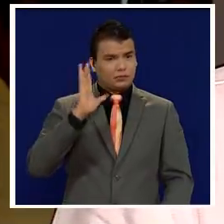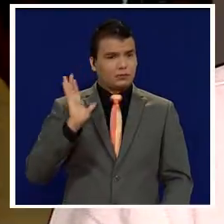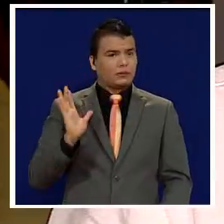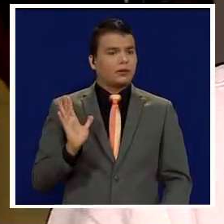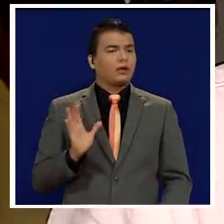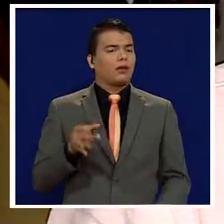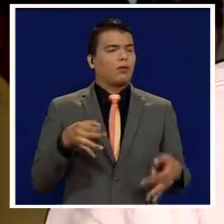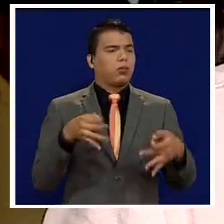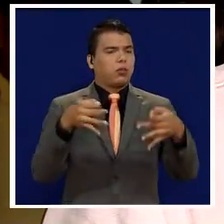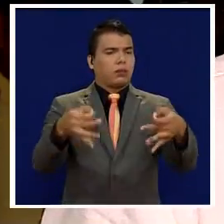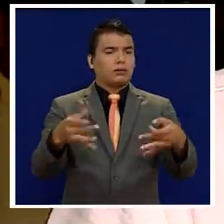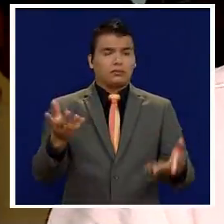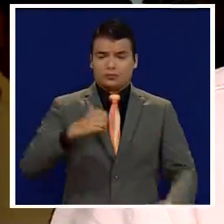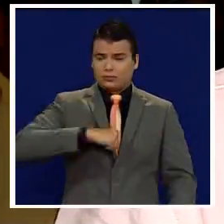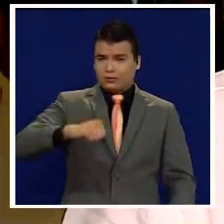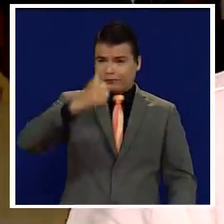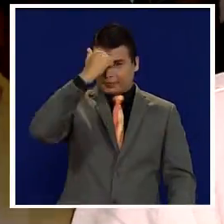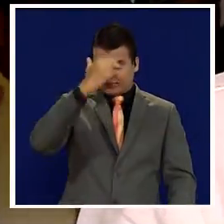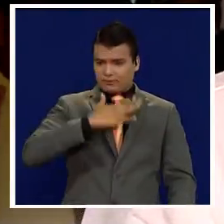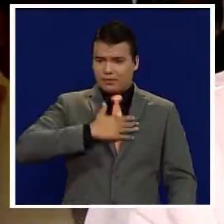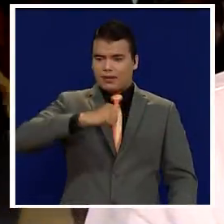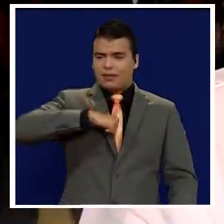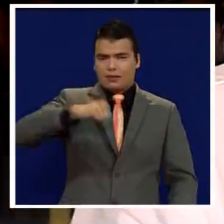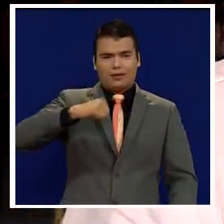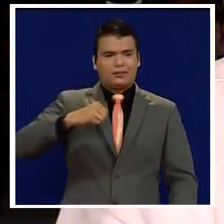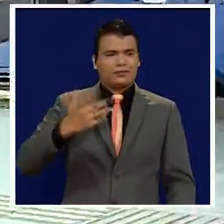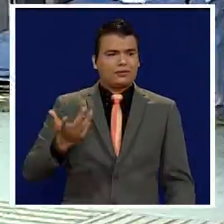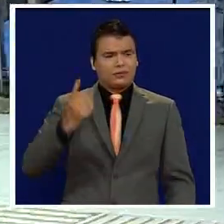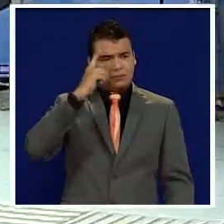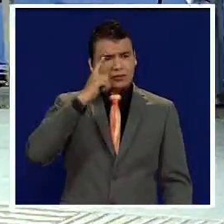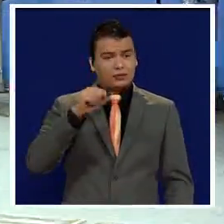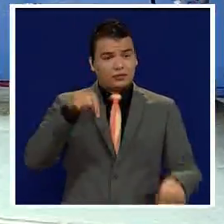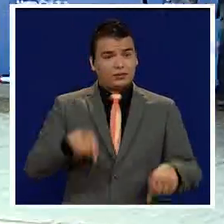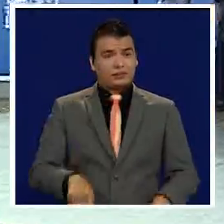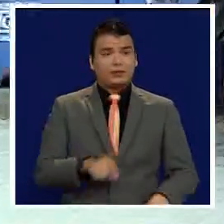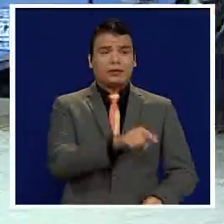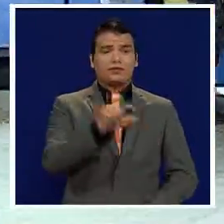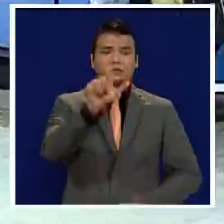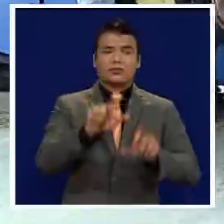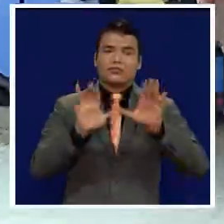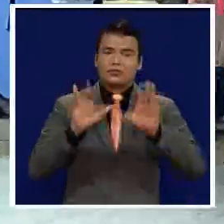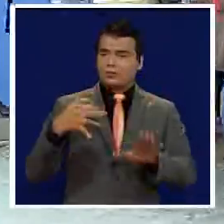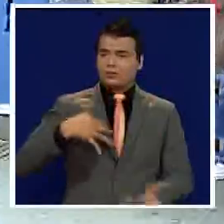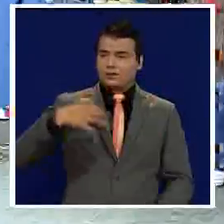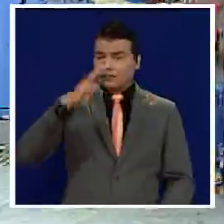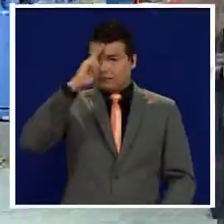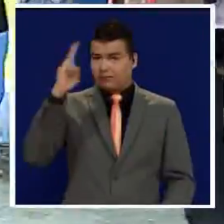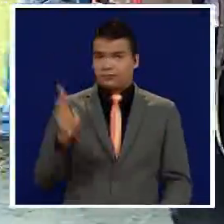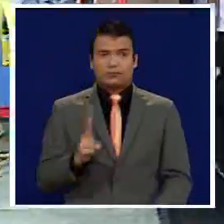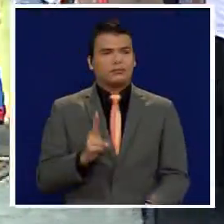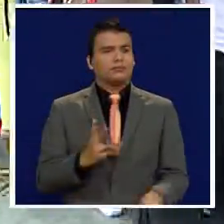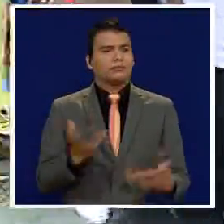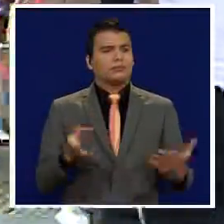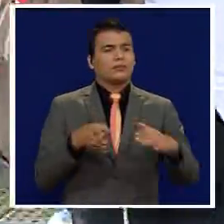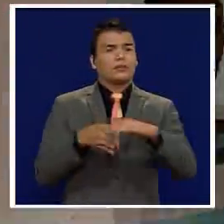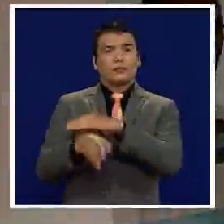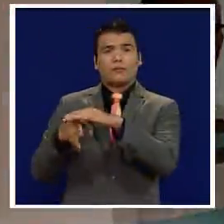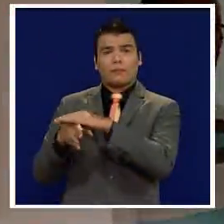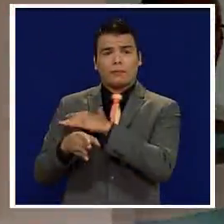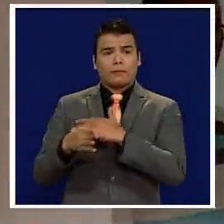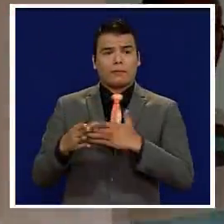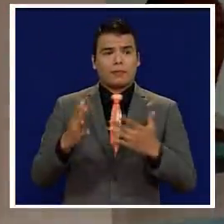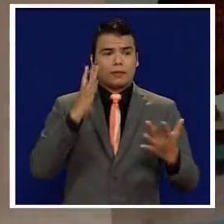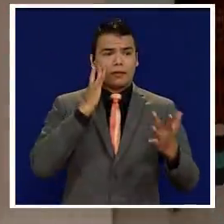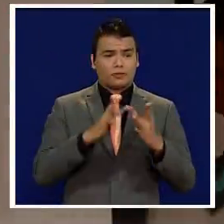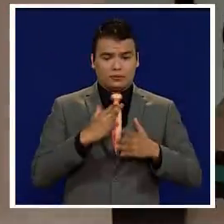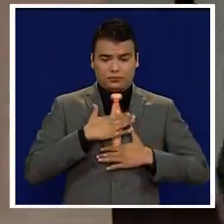considerar plazos. Un derecho fundamental es un derecho fundamental y nosotros creemos que aquí la dignidad humana está en juego. Esa accesibilidad no corresponde a nosotros.